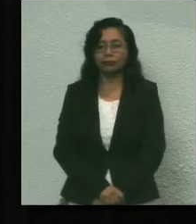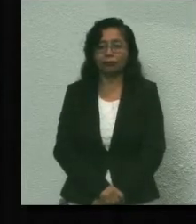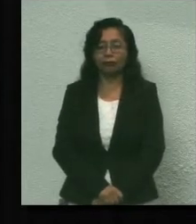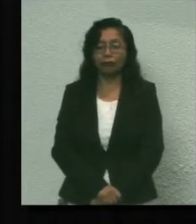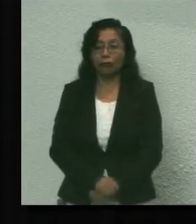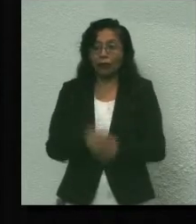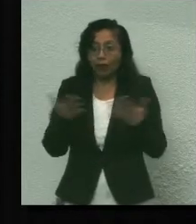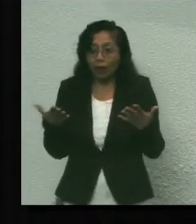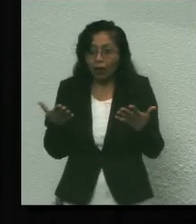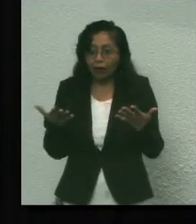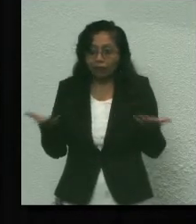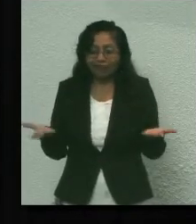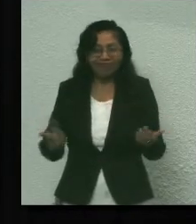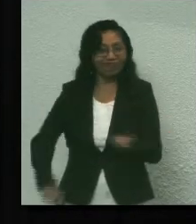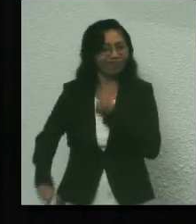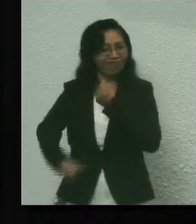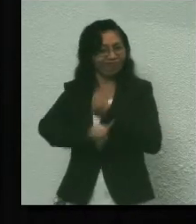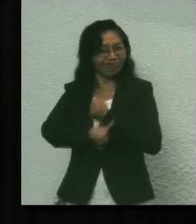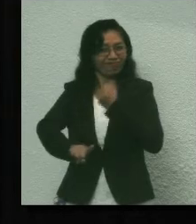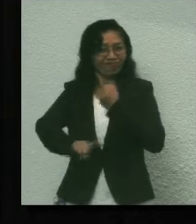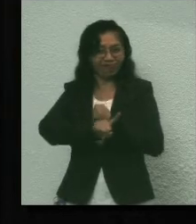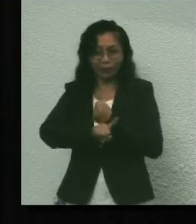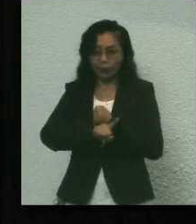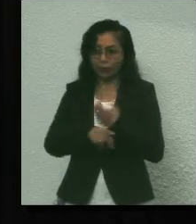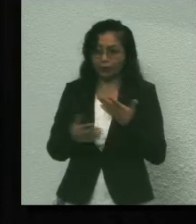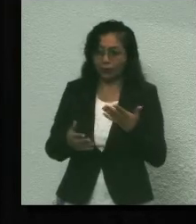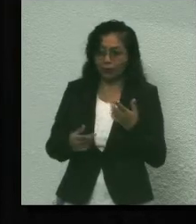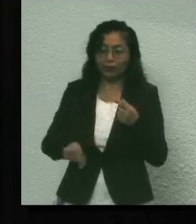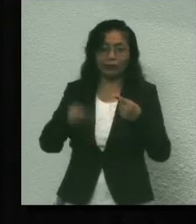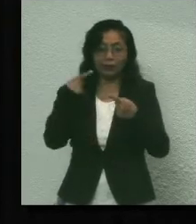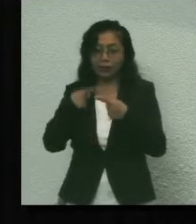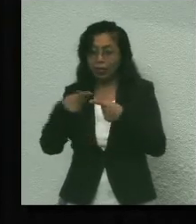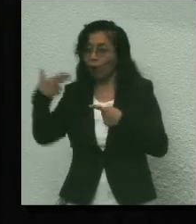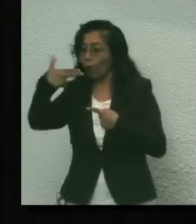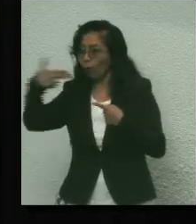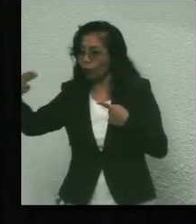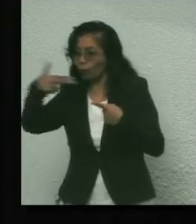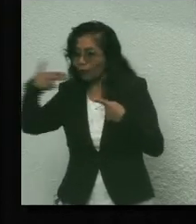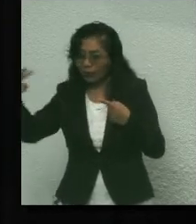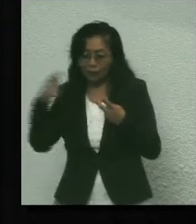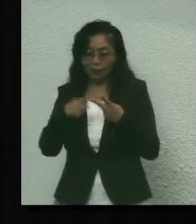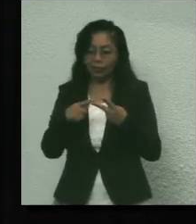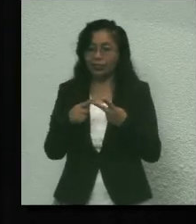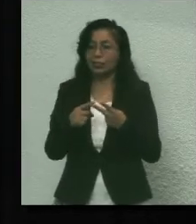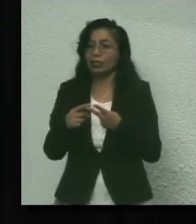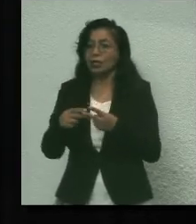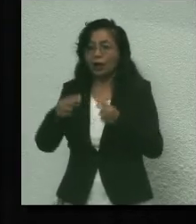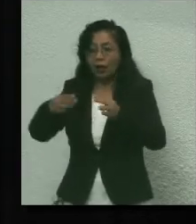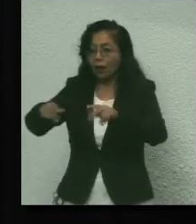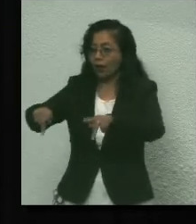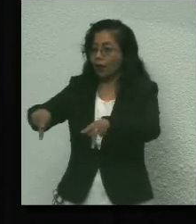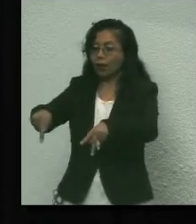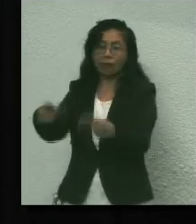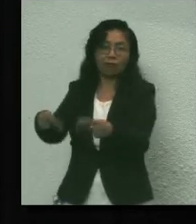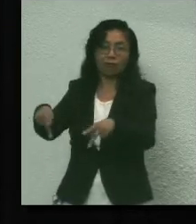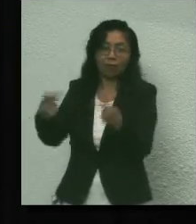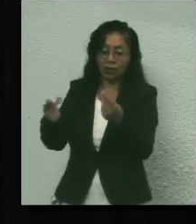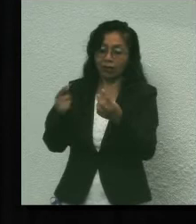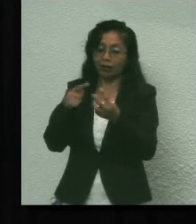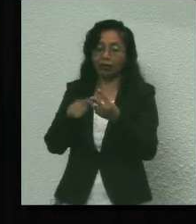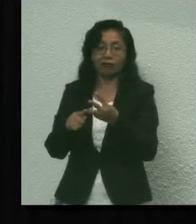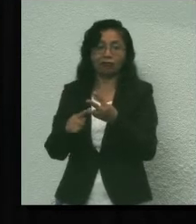ha ocasionado estragos en los sectores hoteleros en el comercio y en el de servicios e